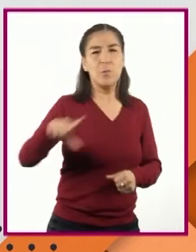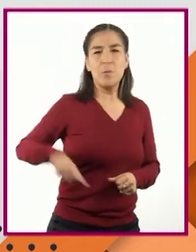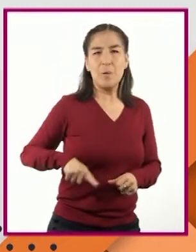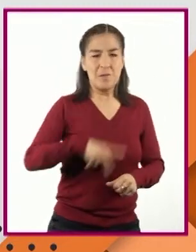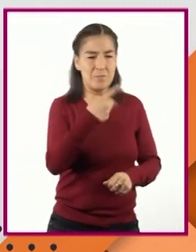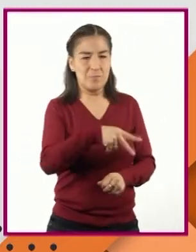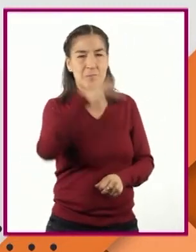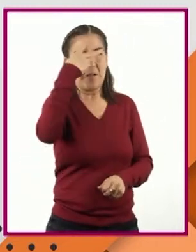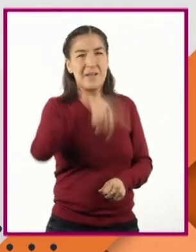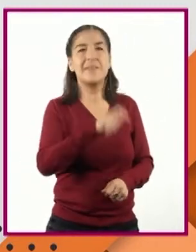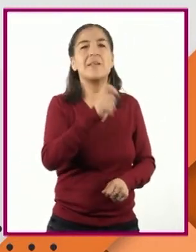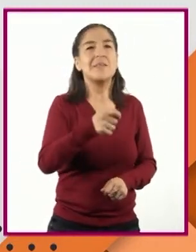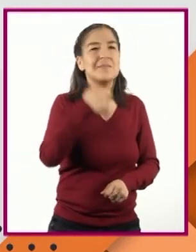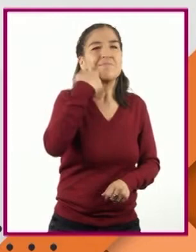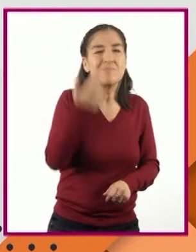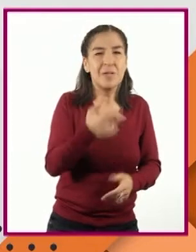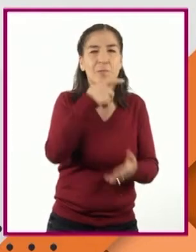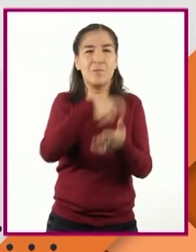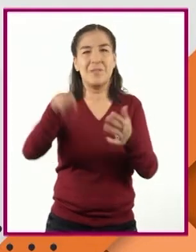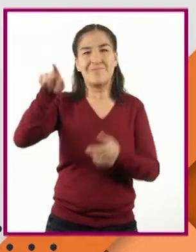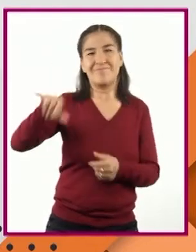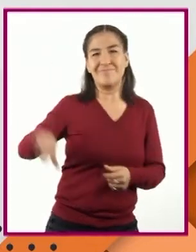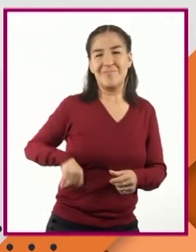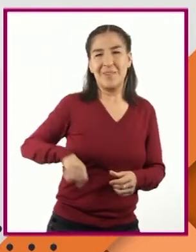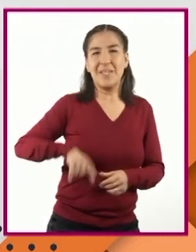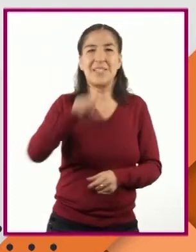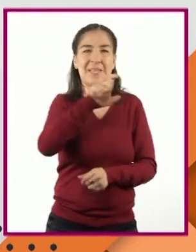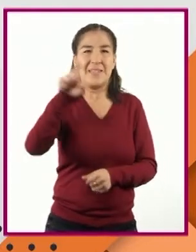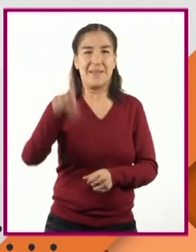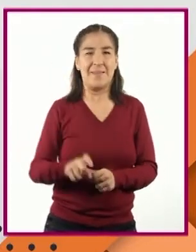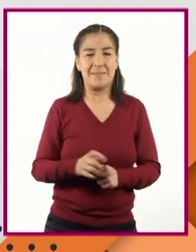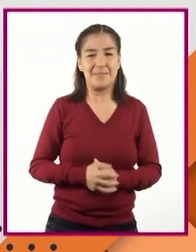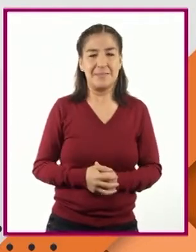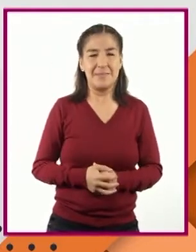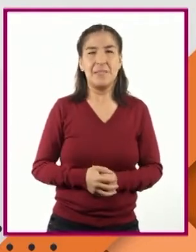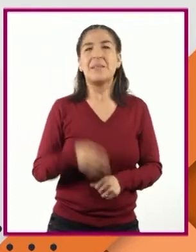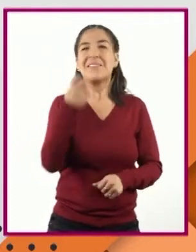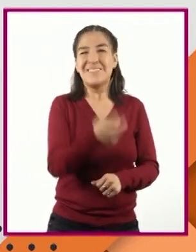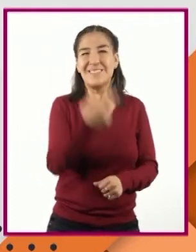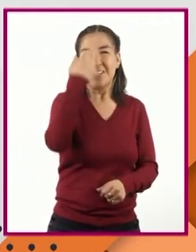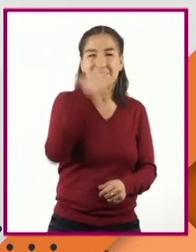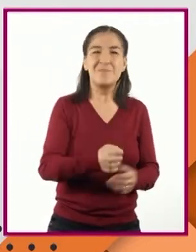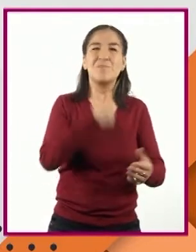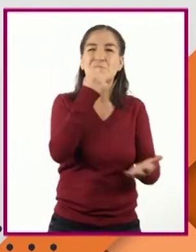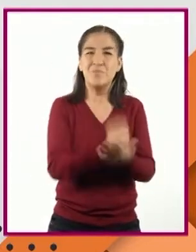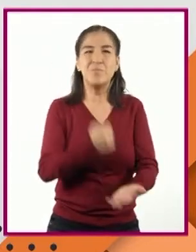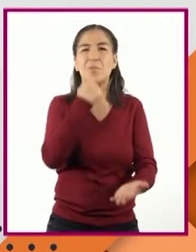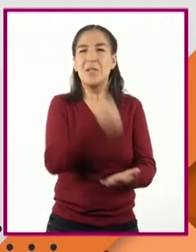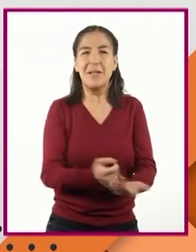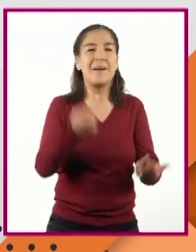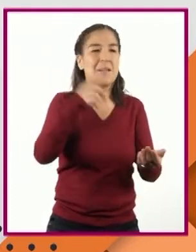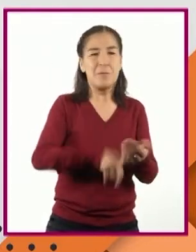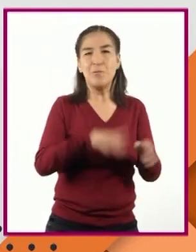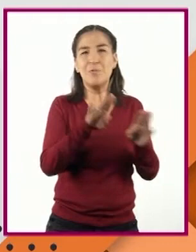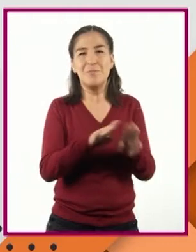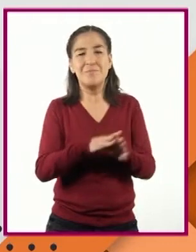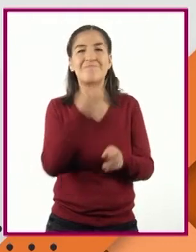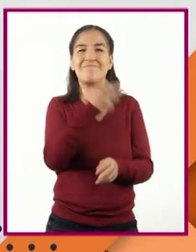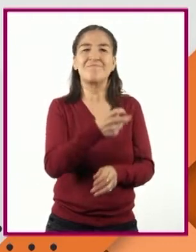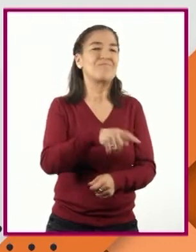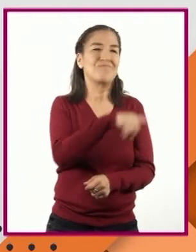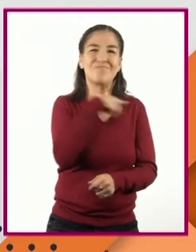mexicano su interés por comprar Texas. A pesar de su insistencia, sus pretensiones